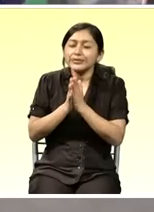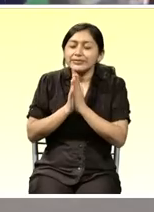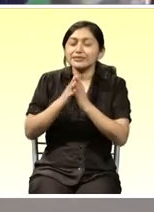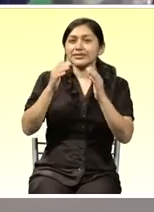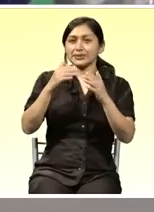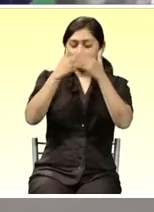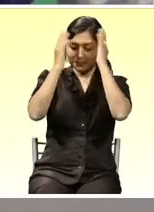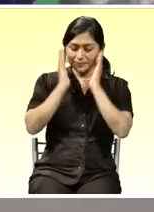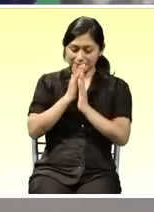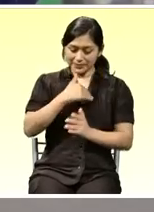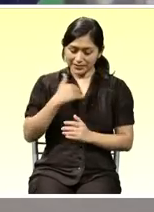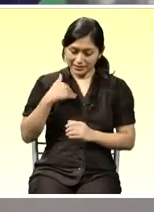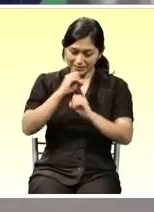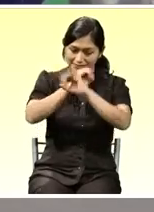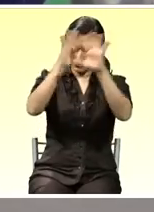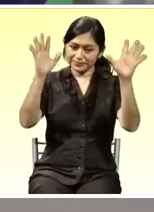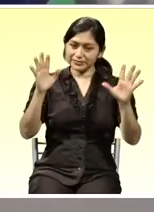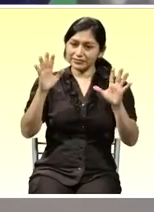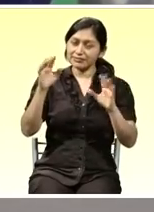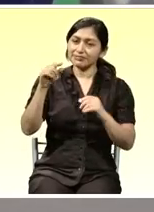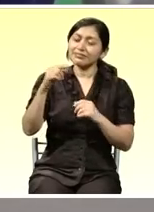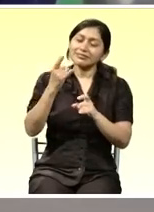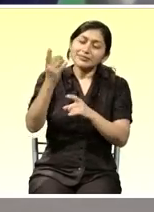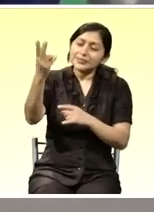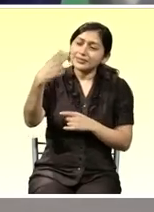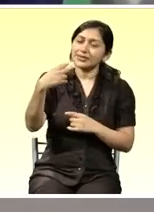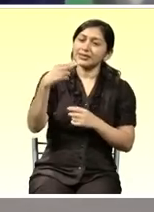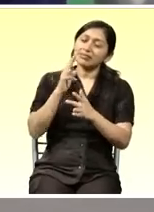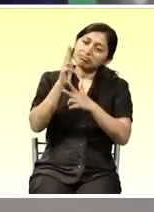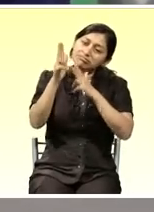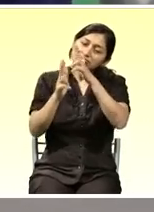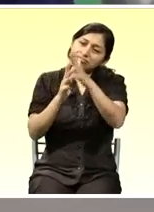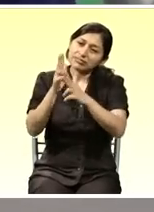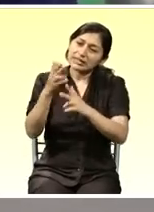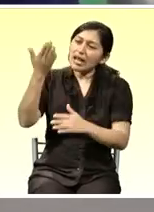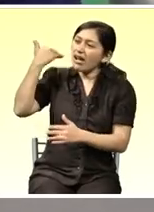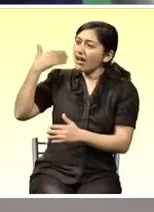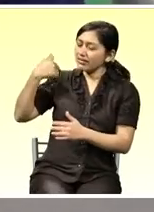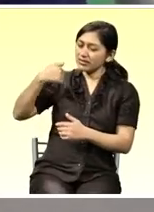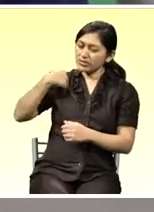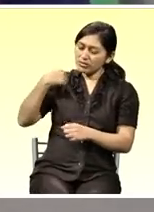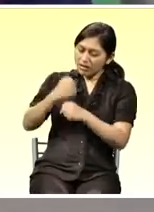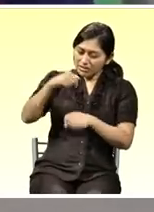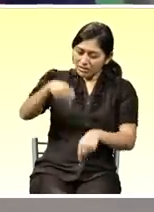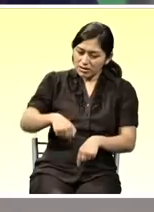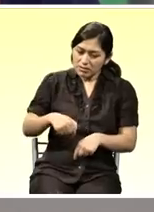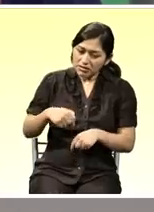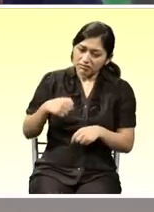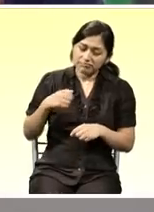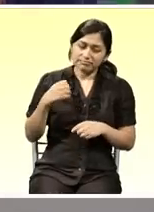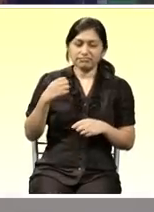milagro, que no desprecies mis ruegos. Si cuando no te busqué como pecador, tú